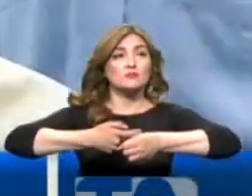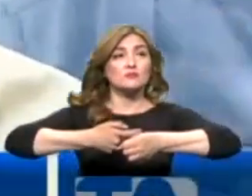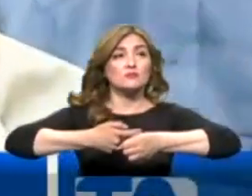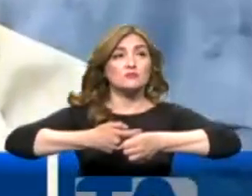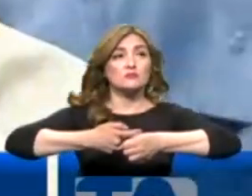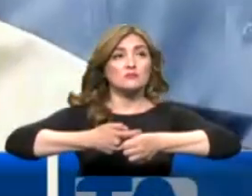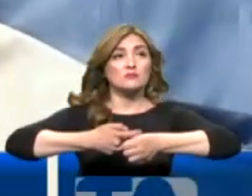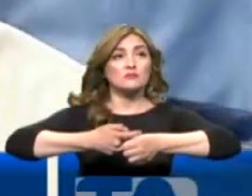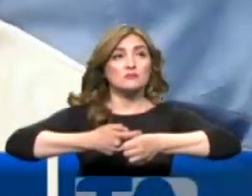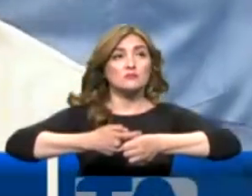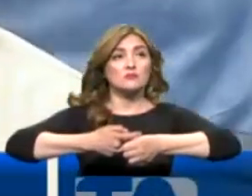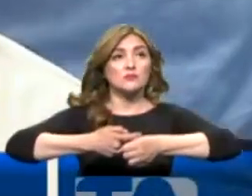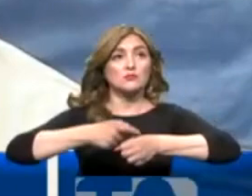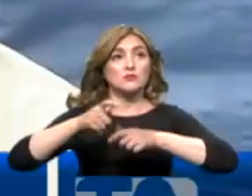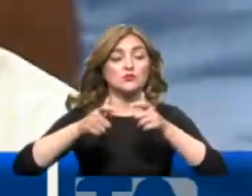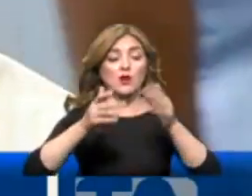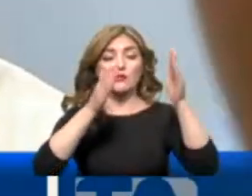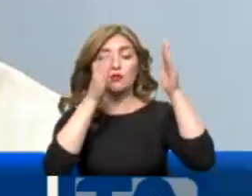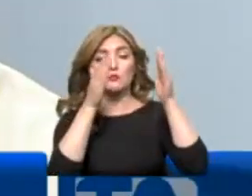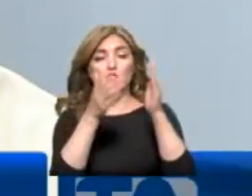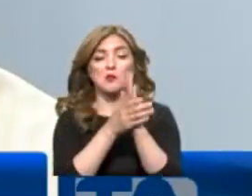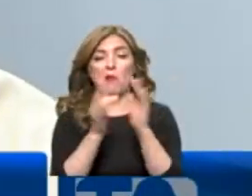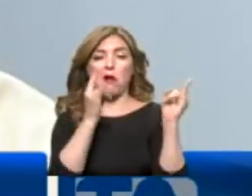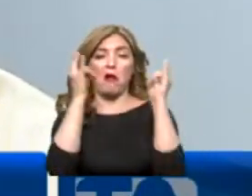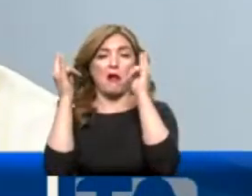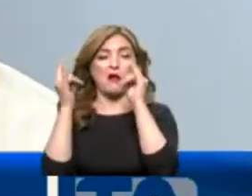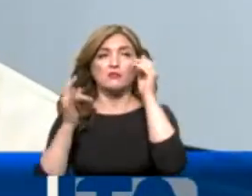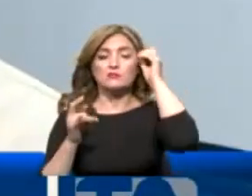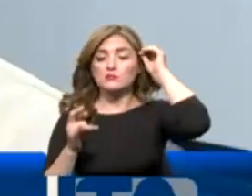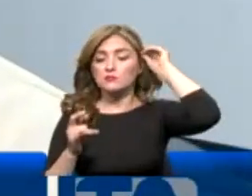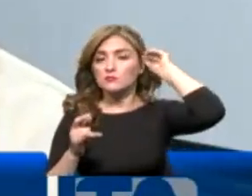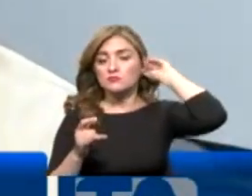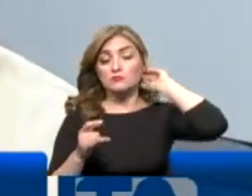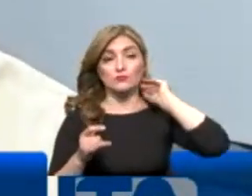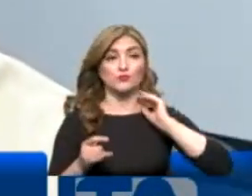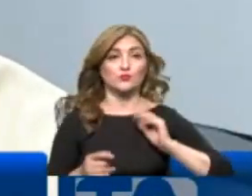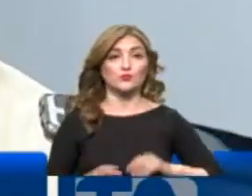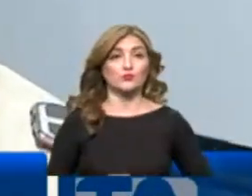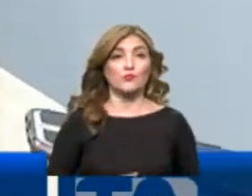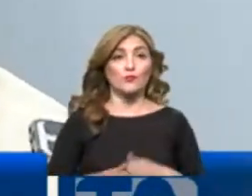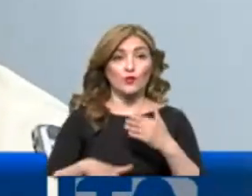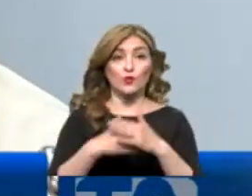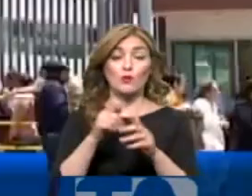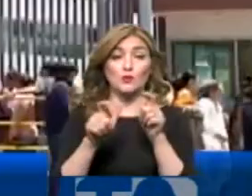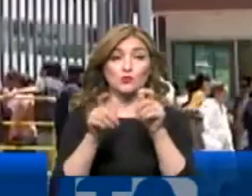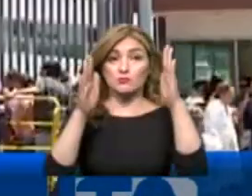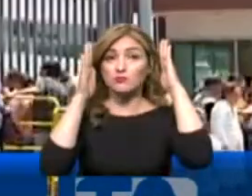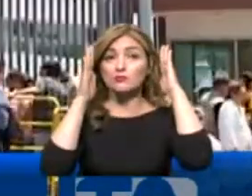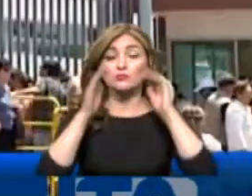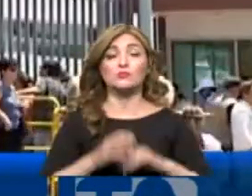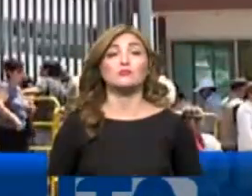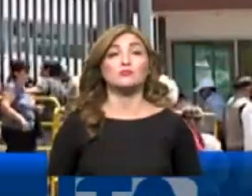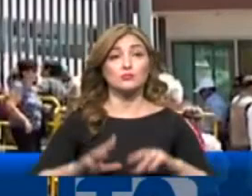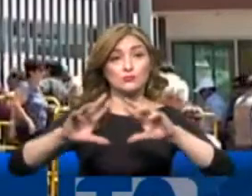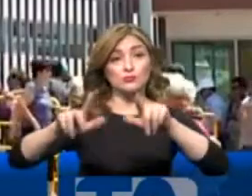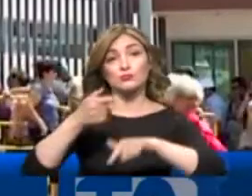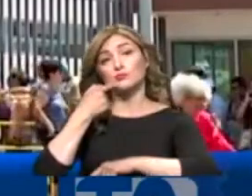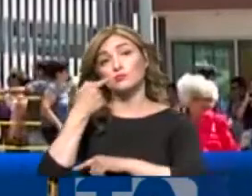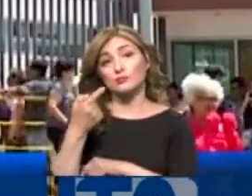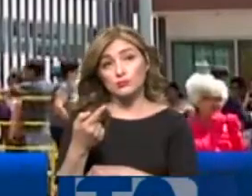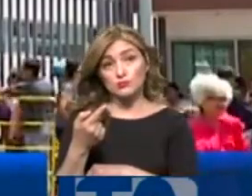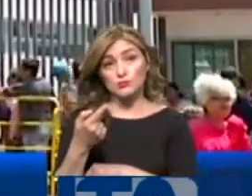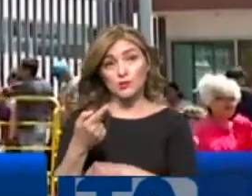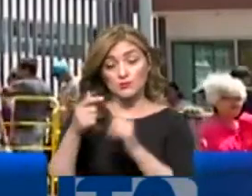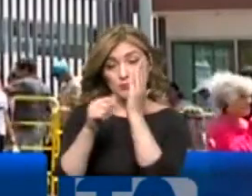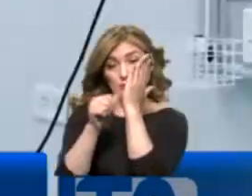que tenían mucha capacidad económica y que ahora todos están siendo atendidos por eso. Moreno comprometió también a